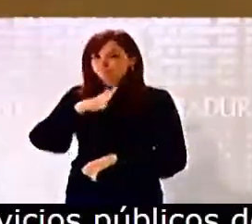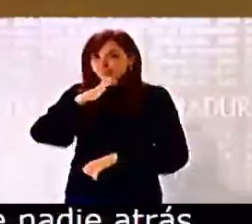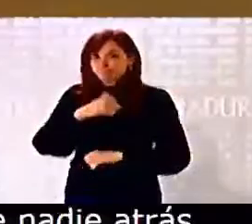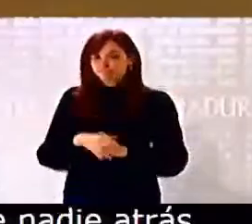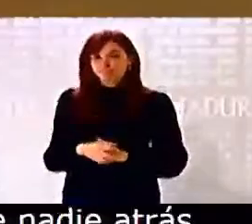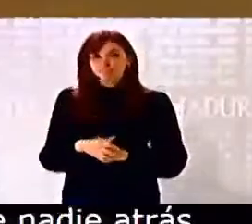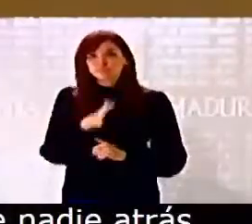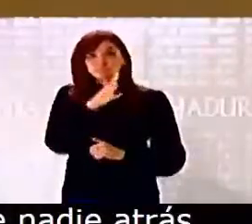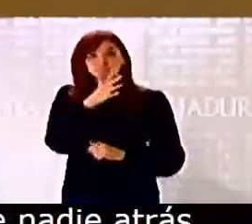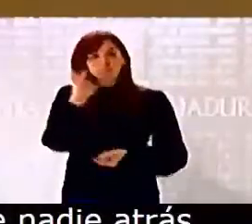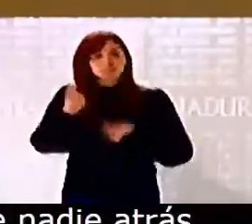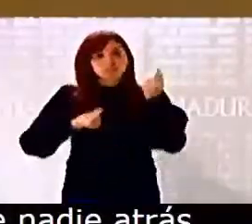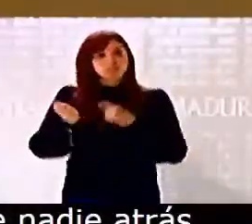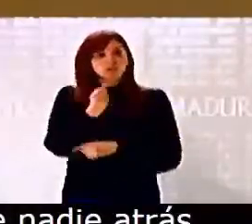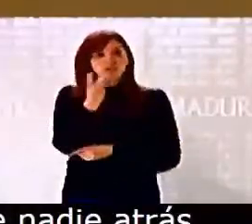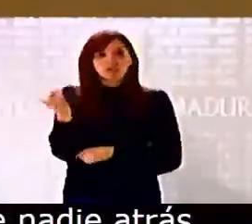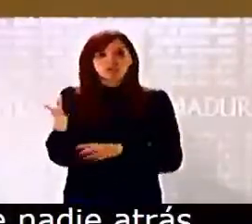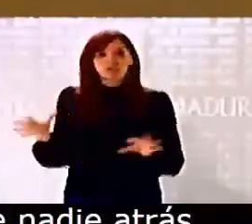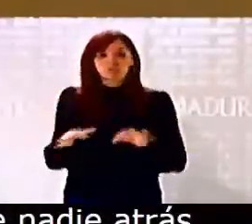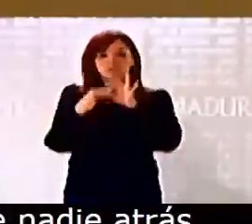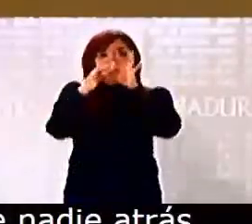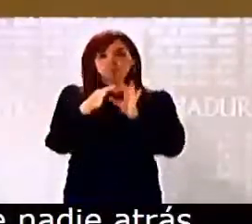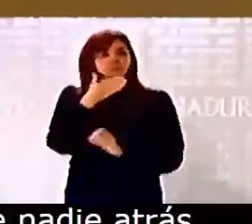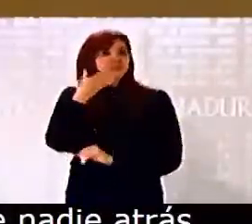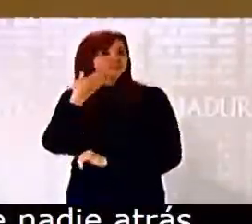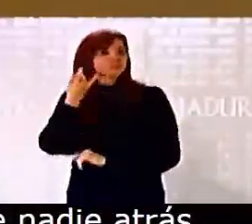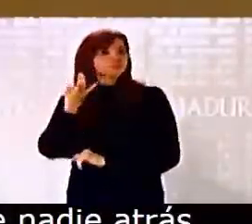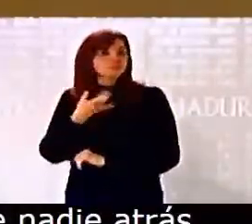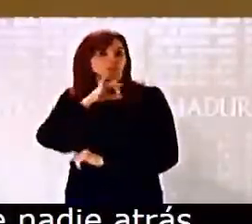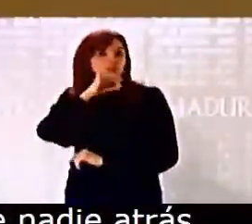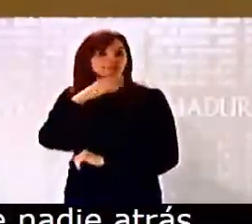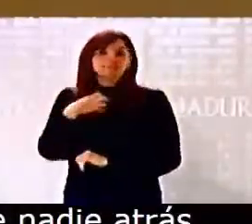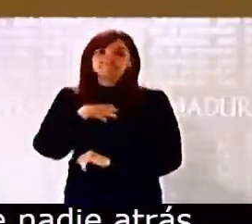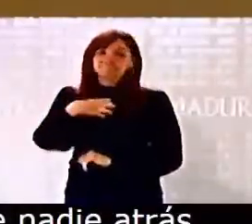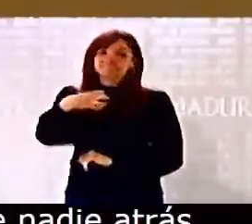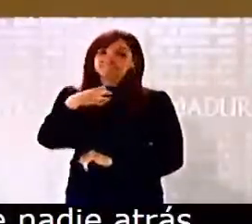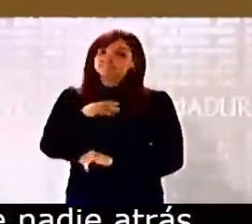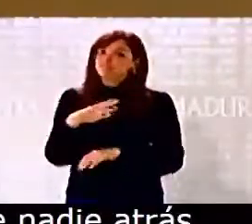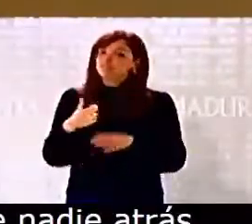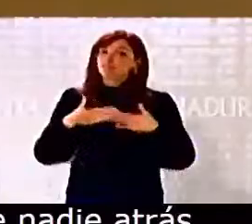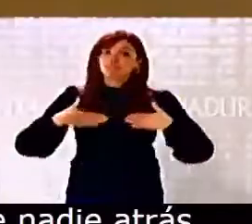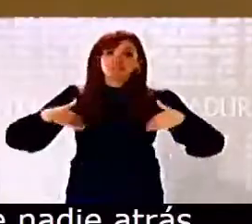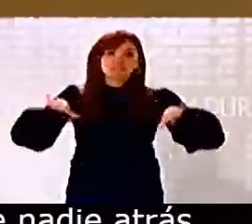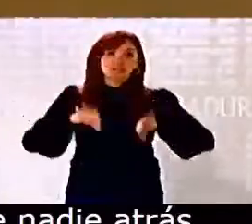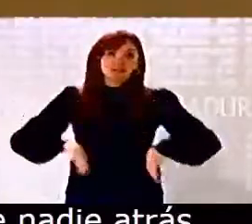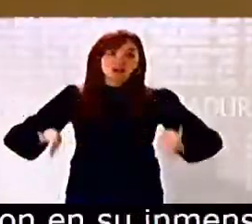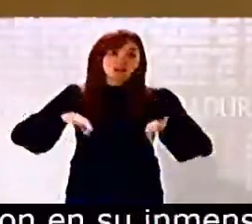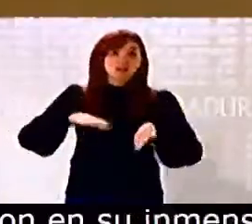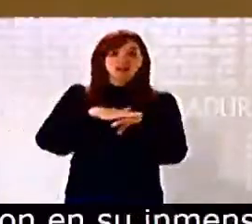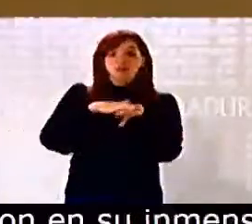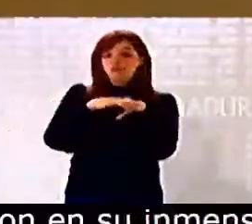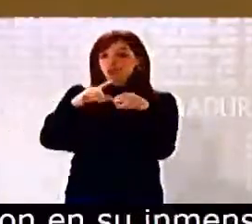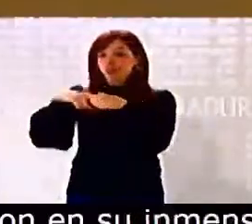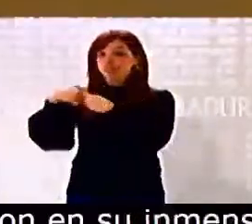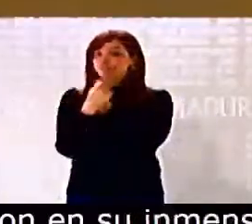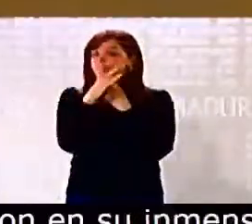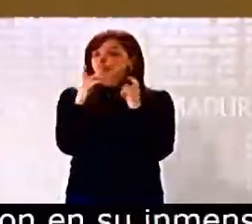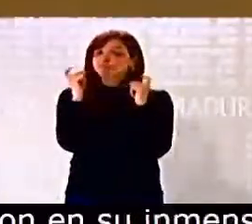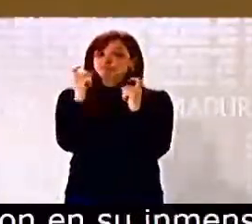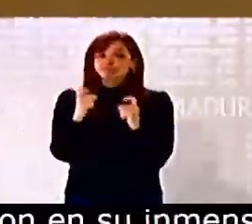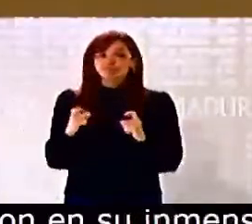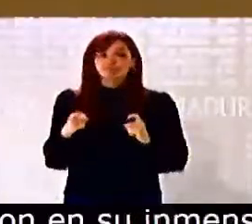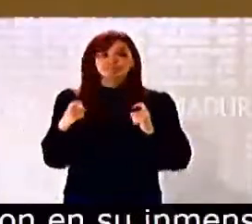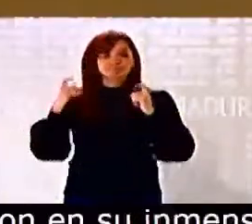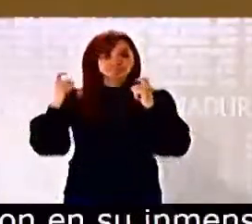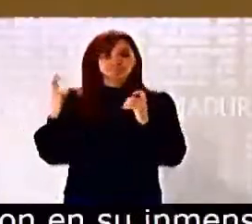datos que permitan vanagloriarse a nadie desde ningún nivel de gobernanza por todo el esfuerzo que se